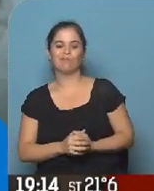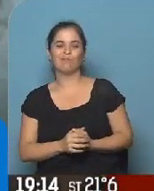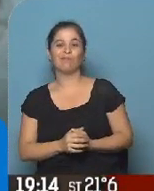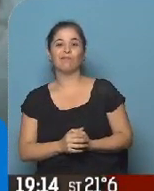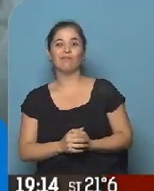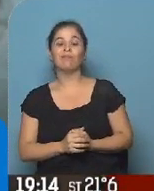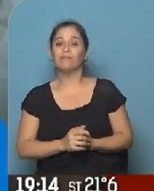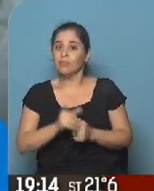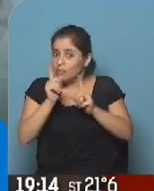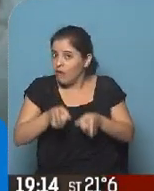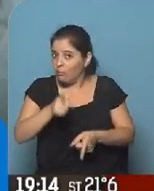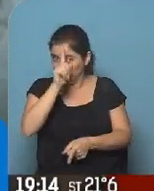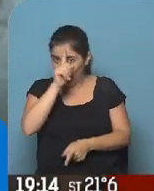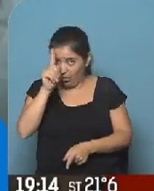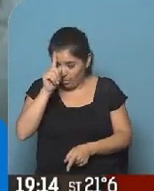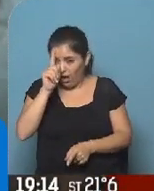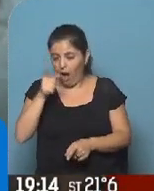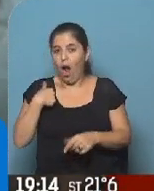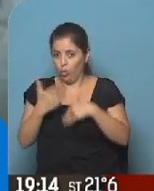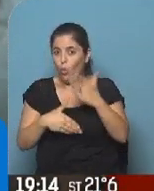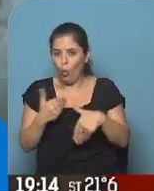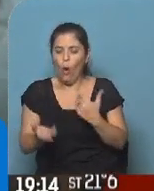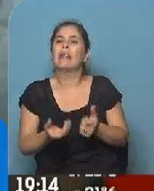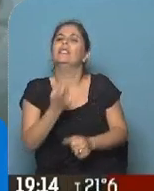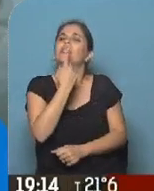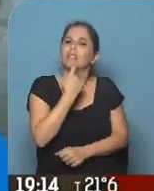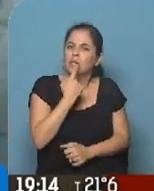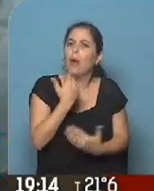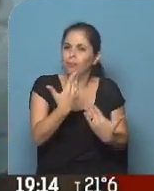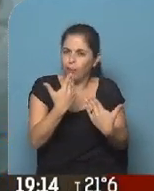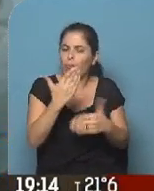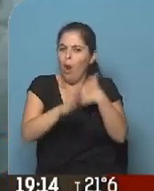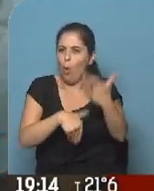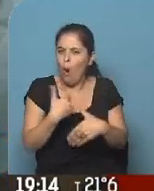Real Madrid. River jugará por el tercer puesto el partido del día sábado.